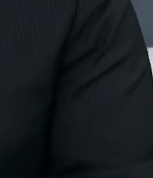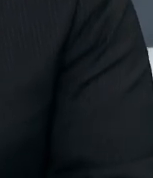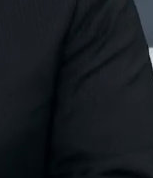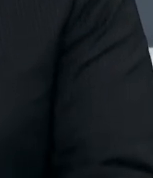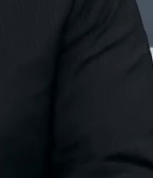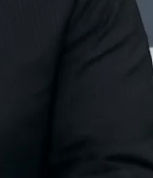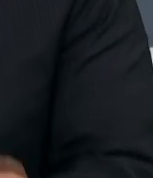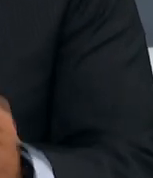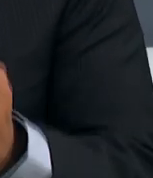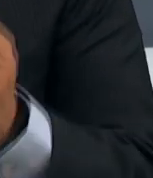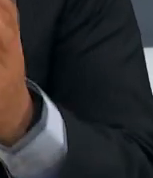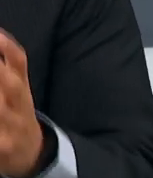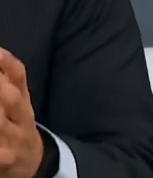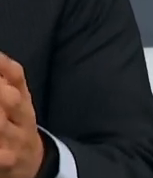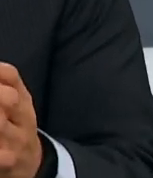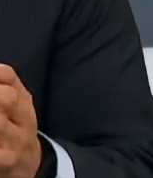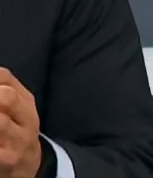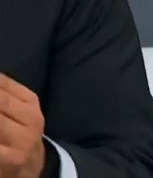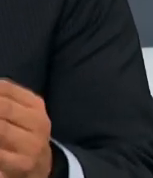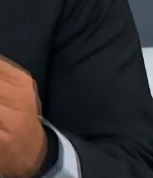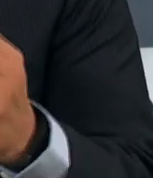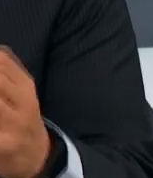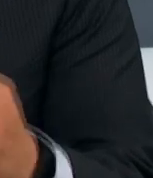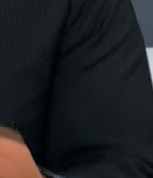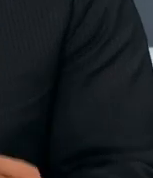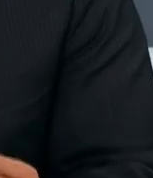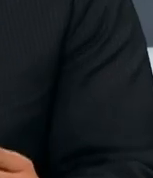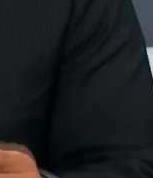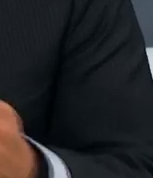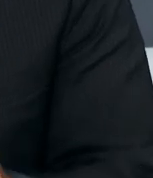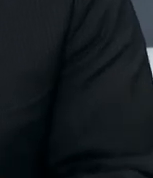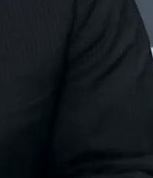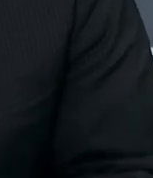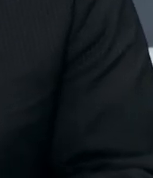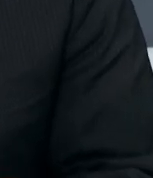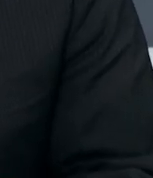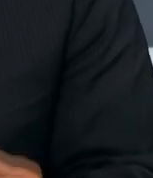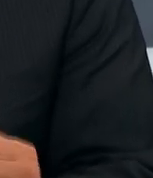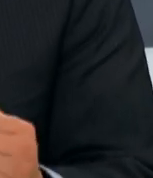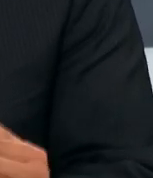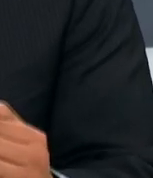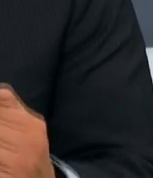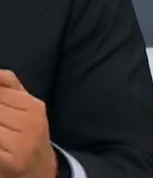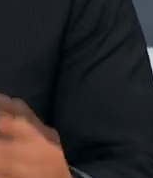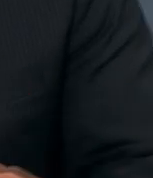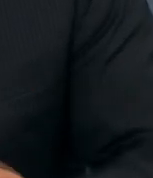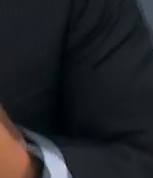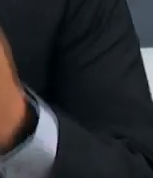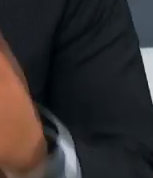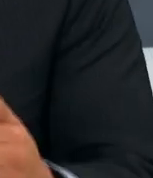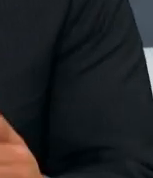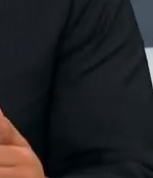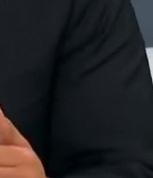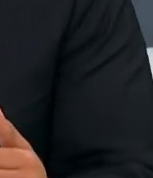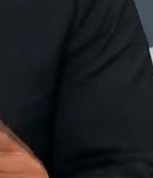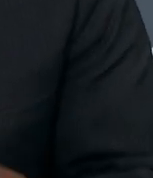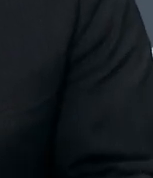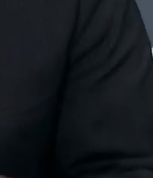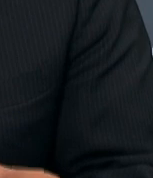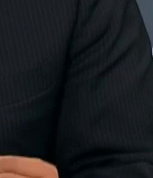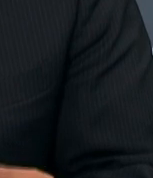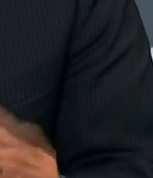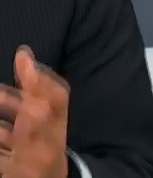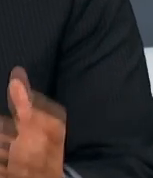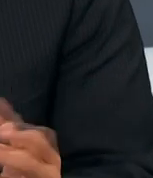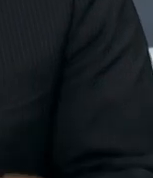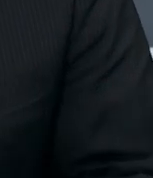de importación. Y lo que significa esto es que se ha perdido un poco el rastreo del virus, por lo tanto es necesario entrar en una fase 2